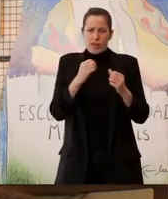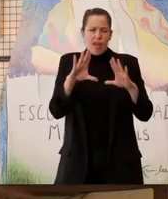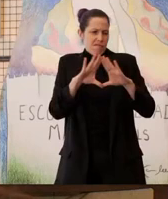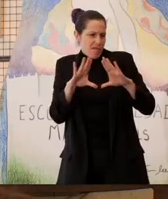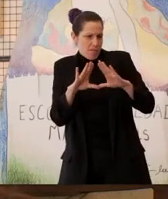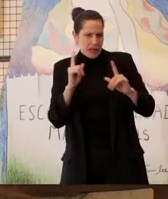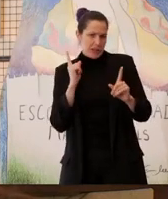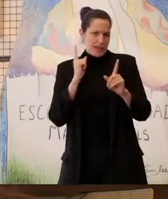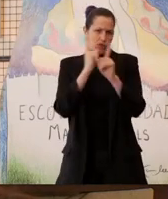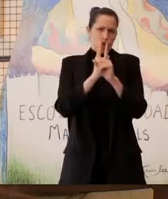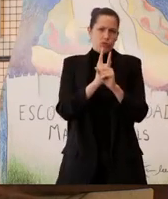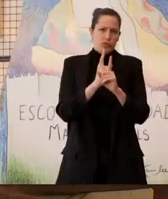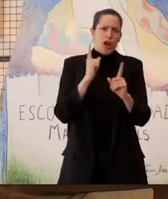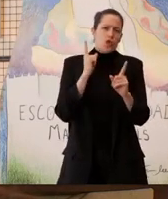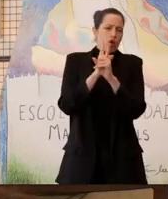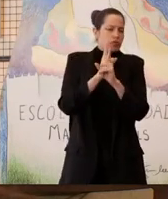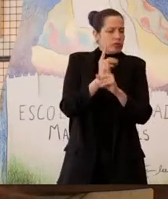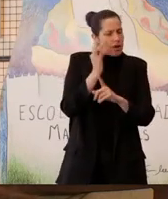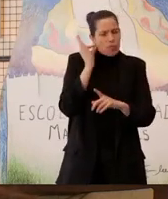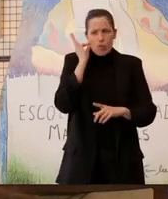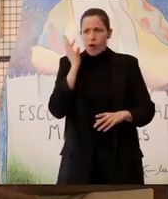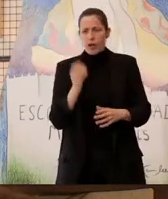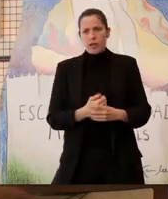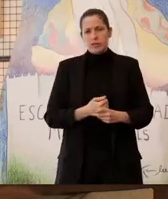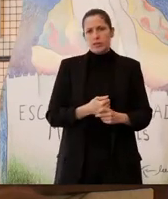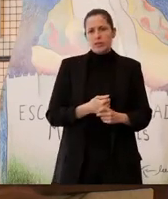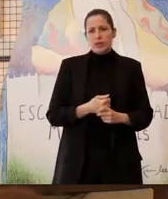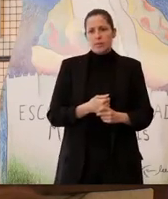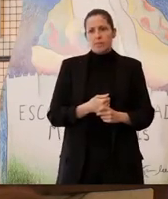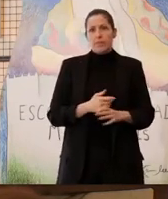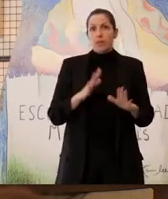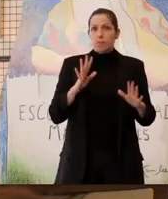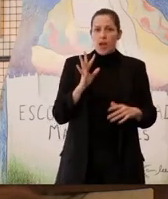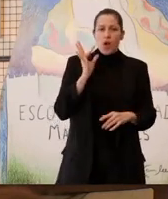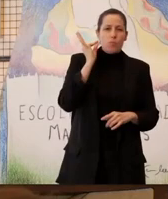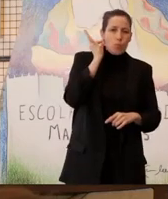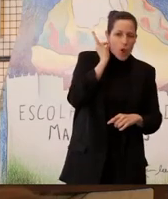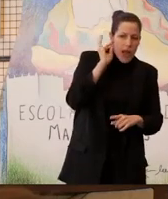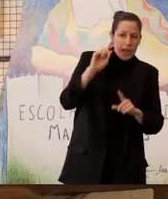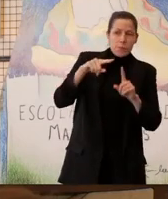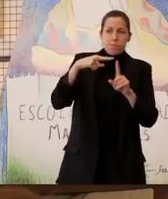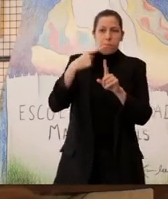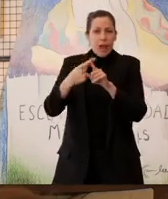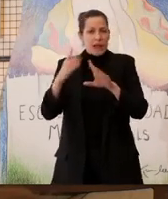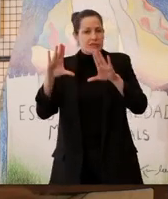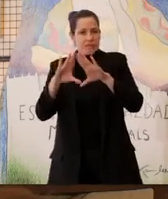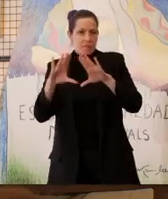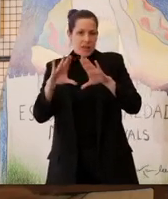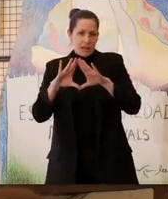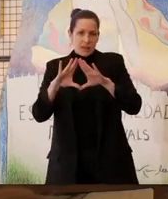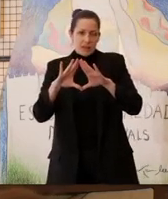de crueldades pero si al lado de la palabra mujer está la palabra feminista pues estás con una